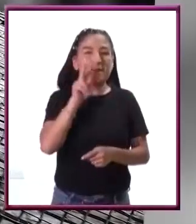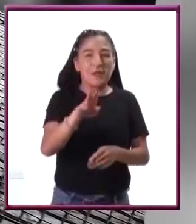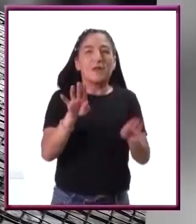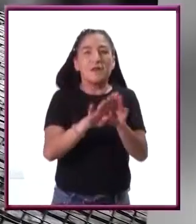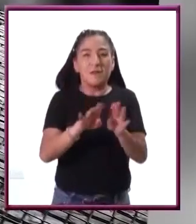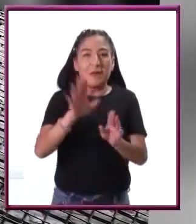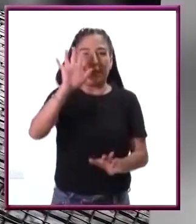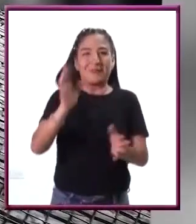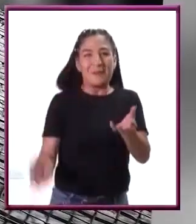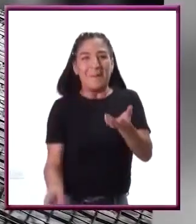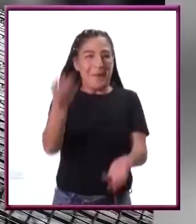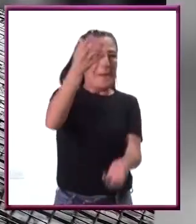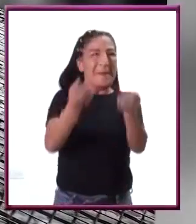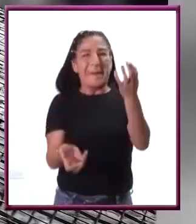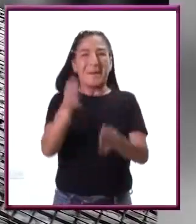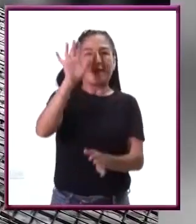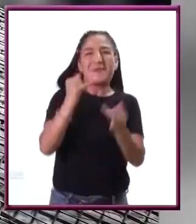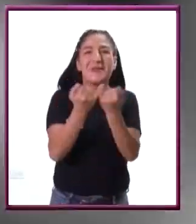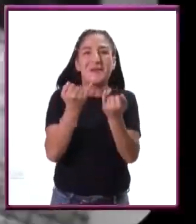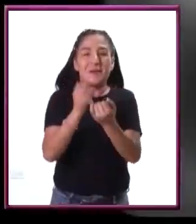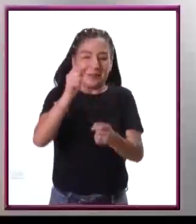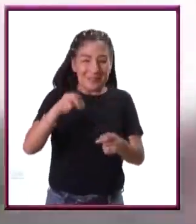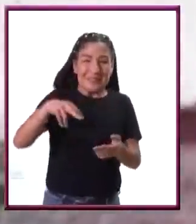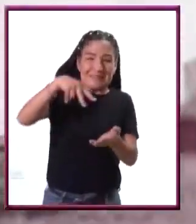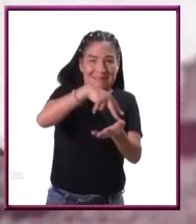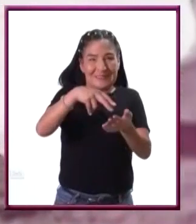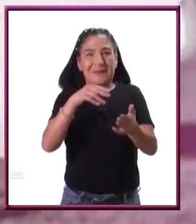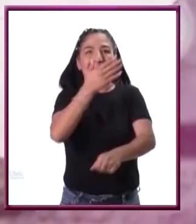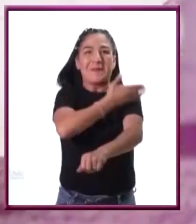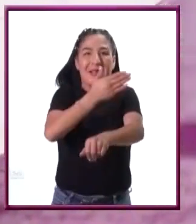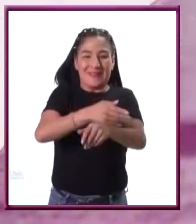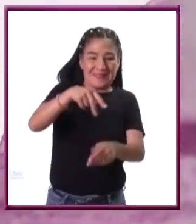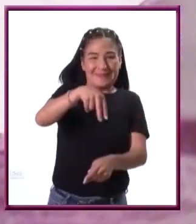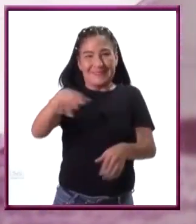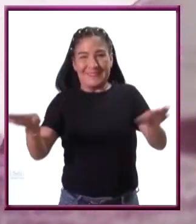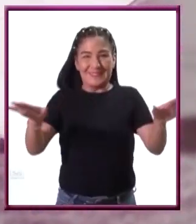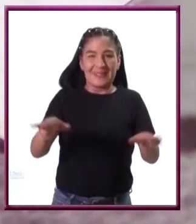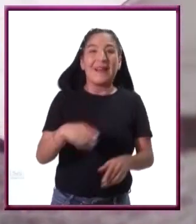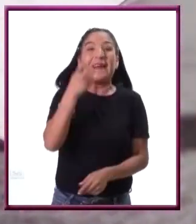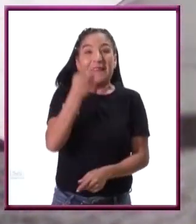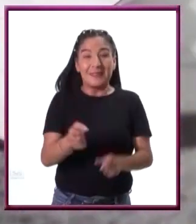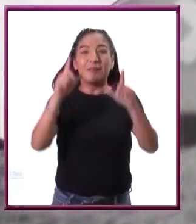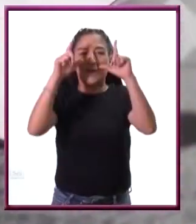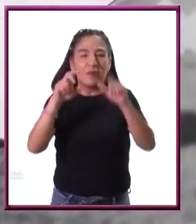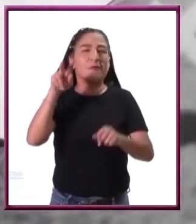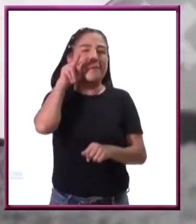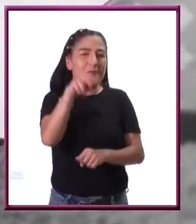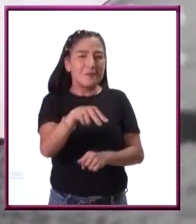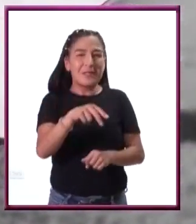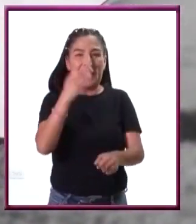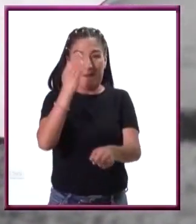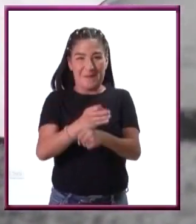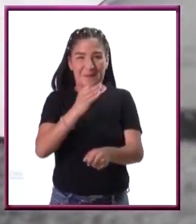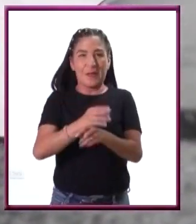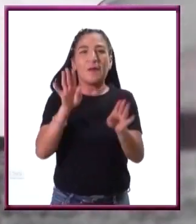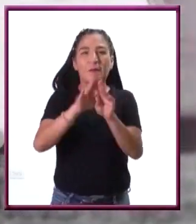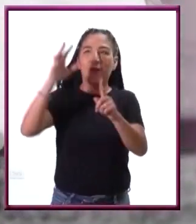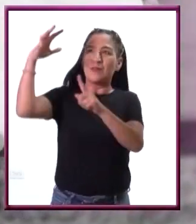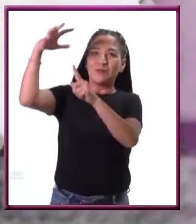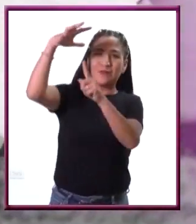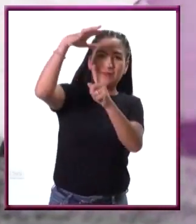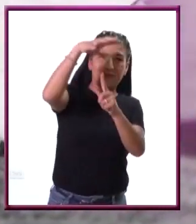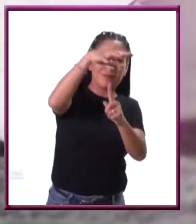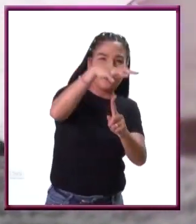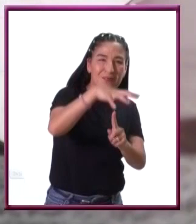malabaristas caminando sobre el techo o sobre tablas. En esta foto se ve que hasta un paracaídas puede ser